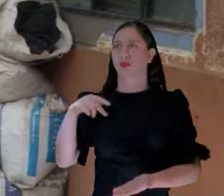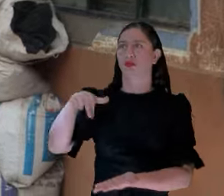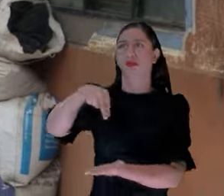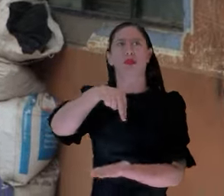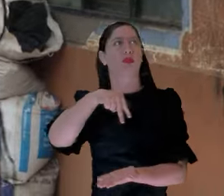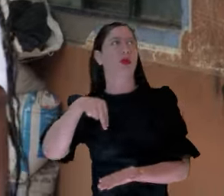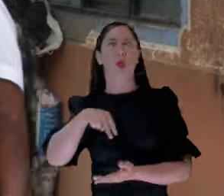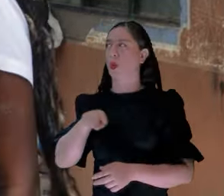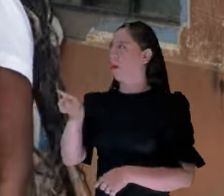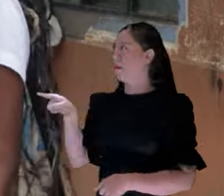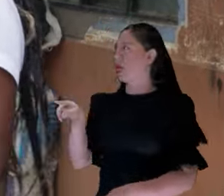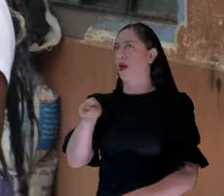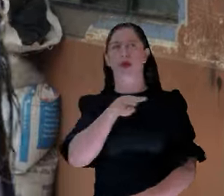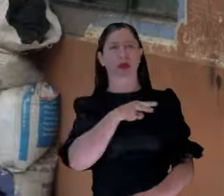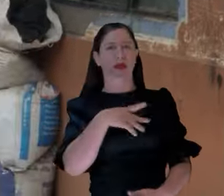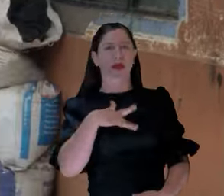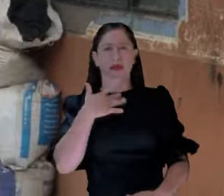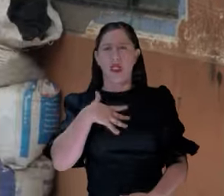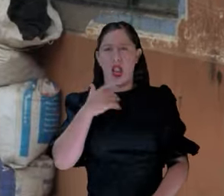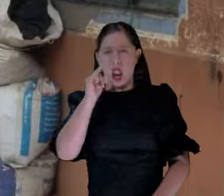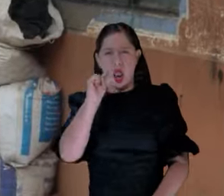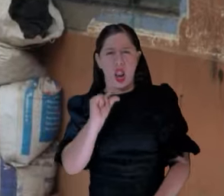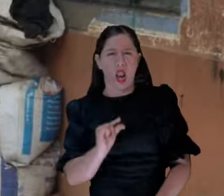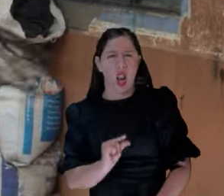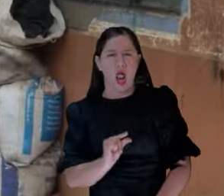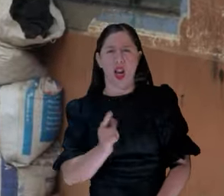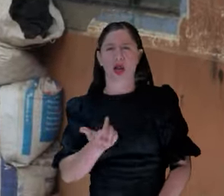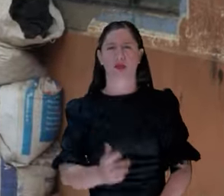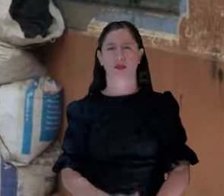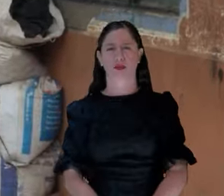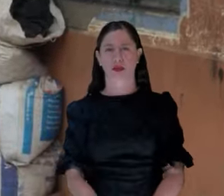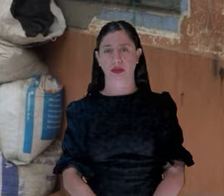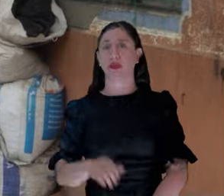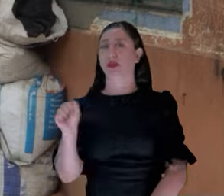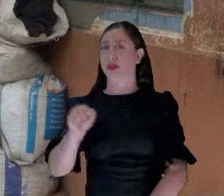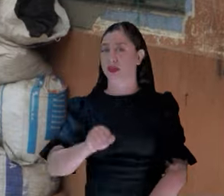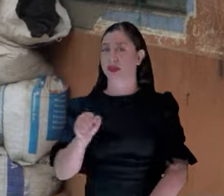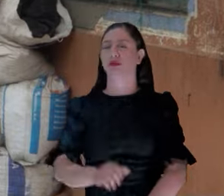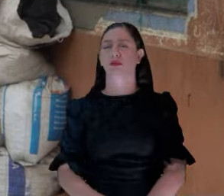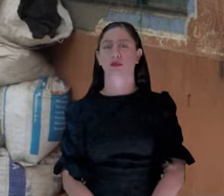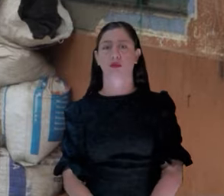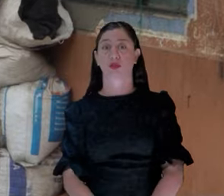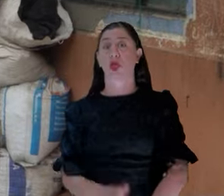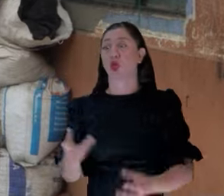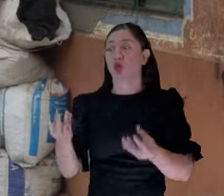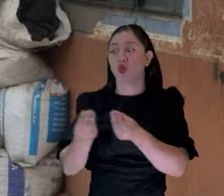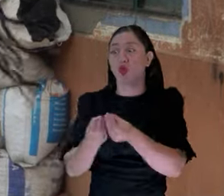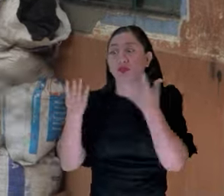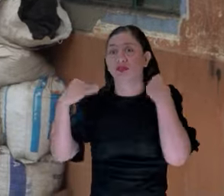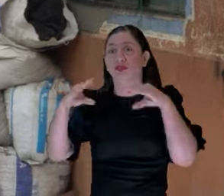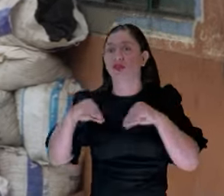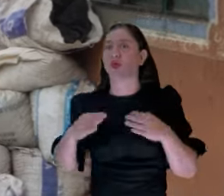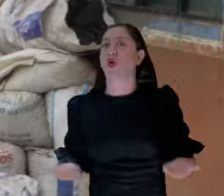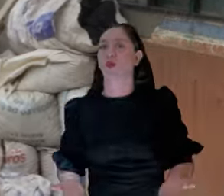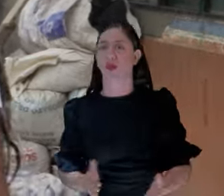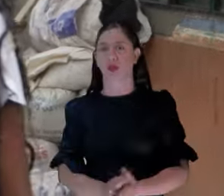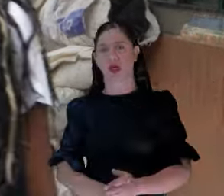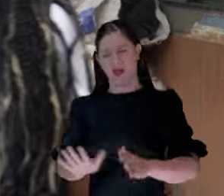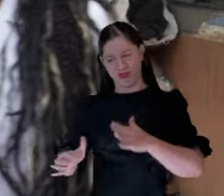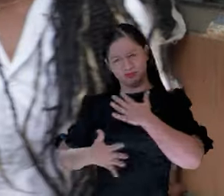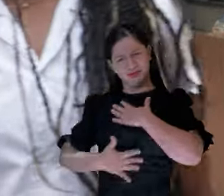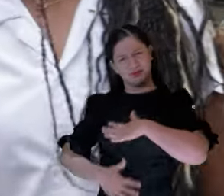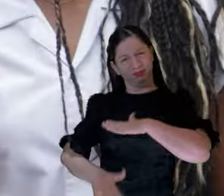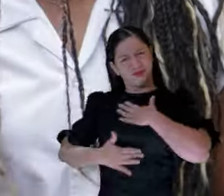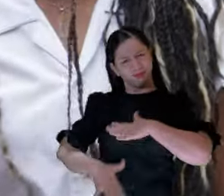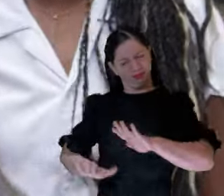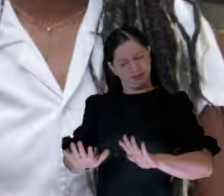Pero usted se para, mira los dos lados y se siente chiquitica, chiquitica. Sí. Sí. ¿Y tus compañeros qué tal?